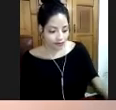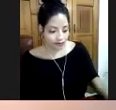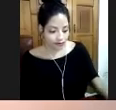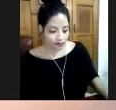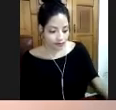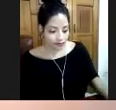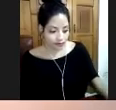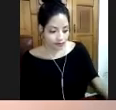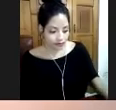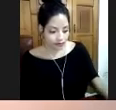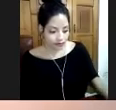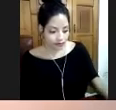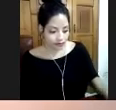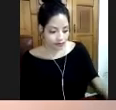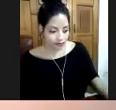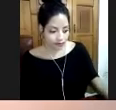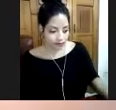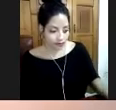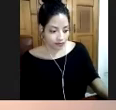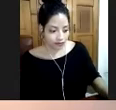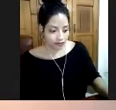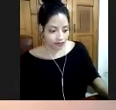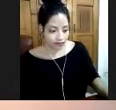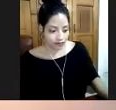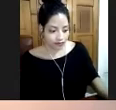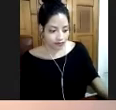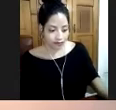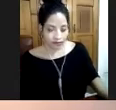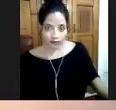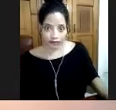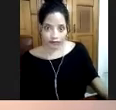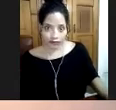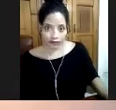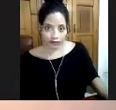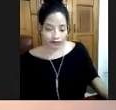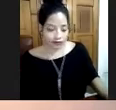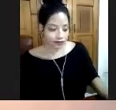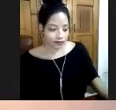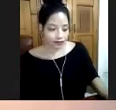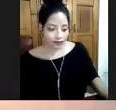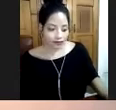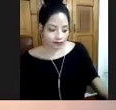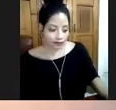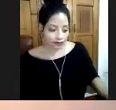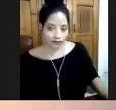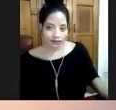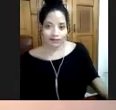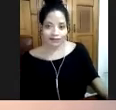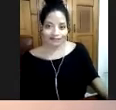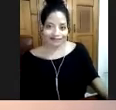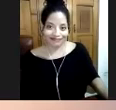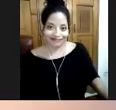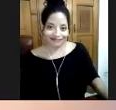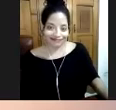esto con qué se está haciendo para ayudarles. En este caso no se está haciendo nada, y cómo ellos